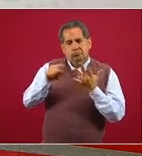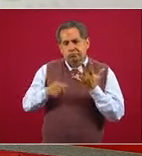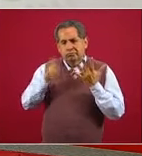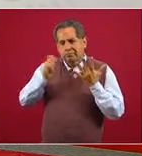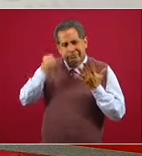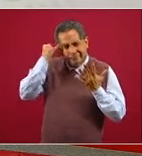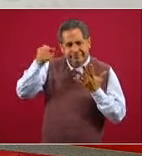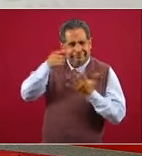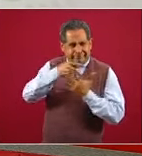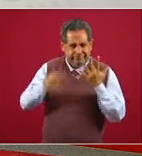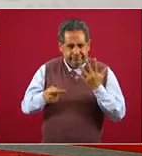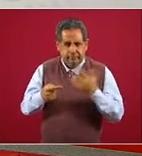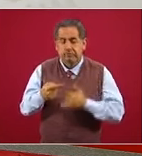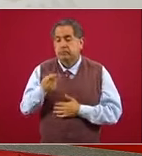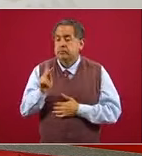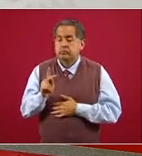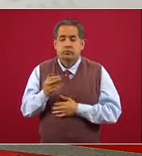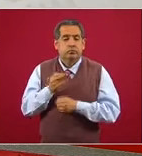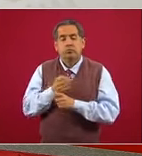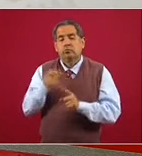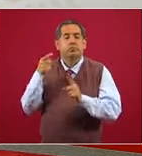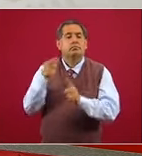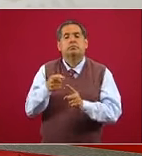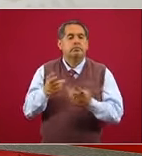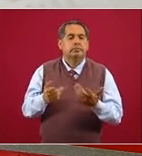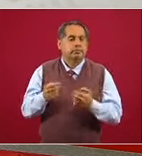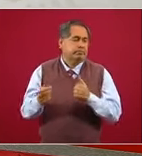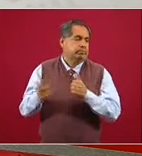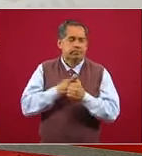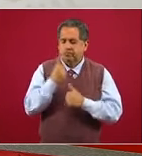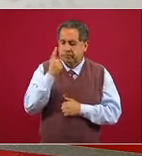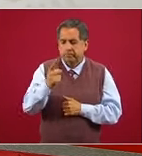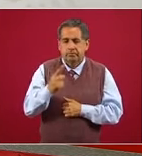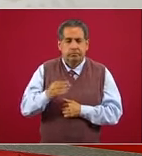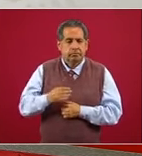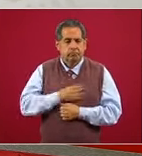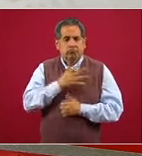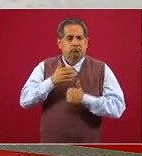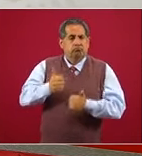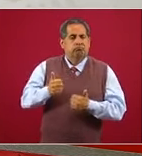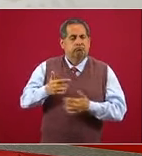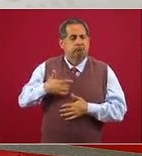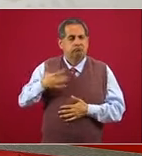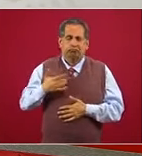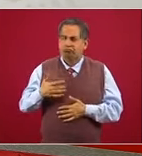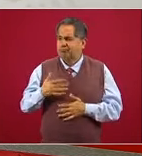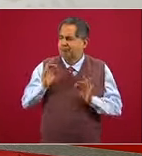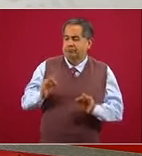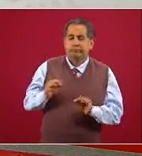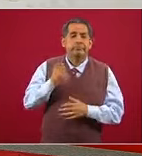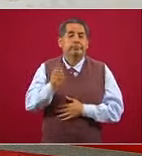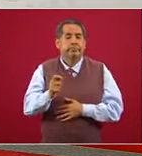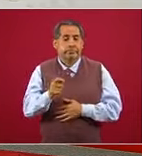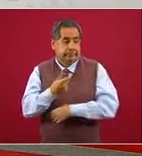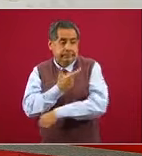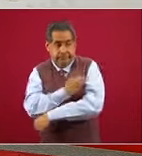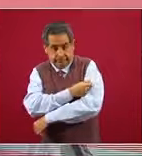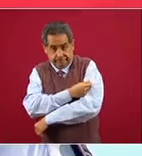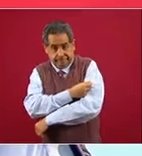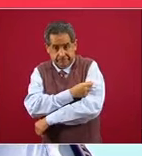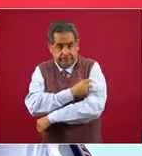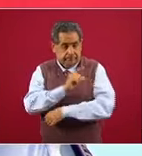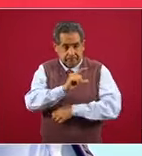sobre todos estos criterios, pero hablando por ejemplo del principio de bienestar, precisamente tiene que ver con el hecho de que la vacuna puede en su